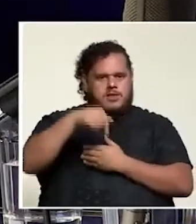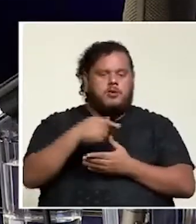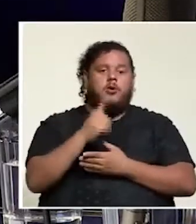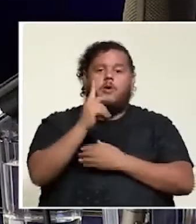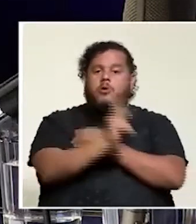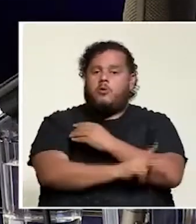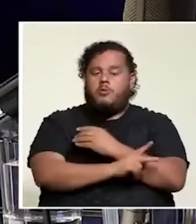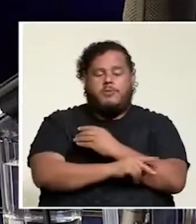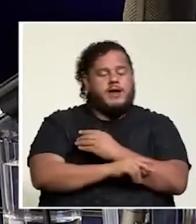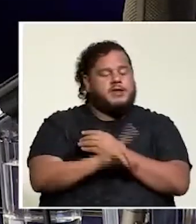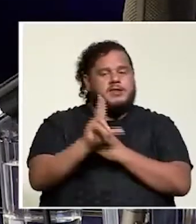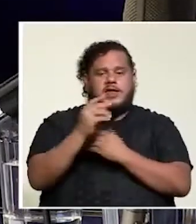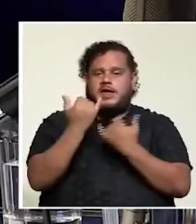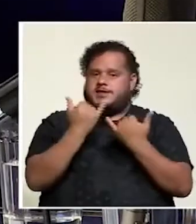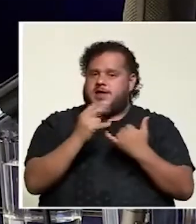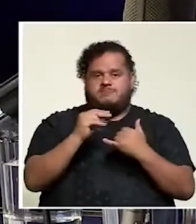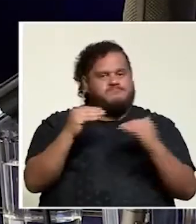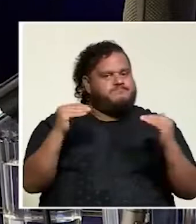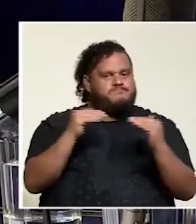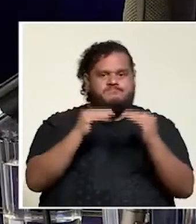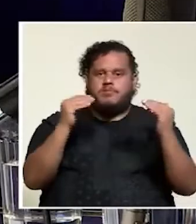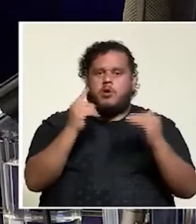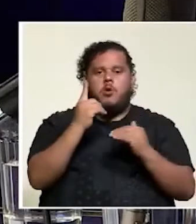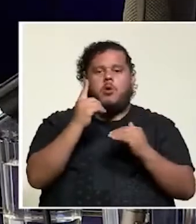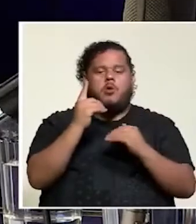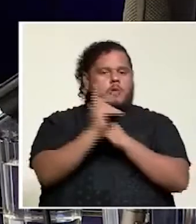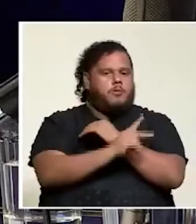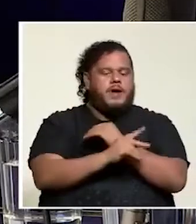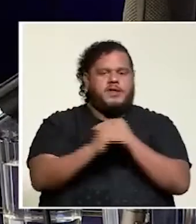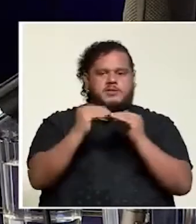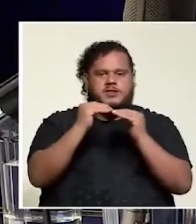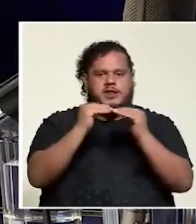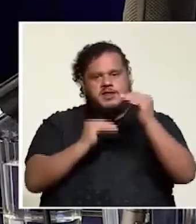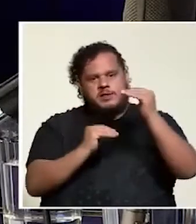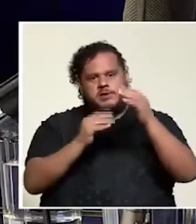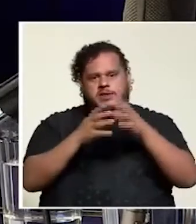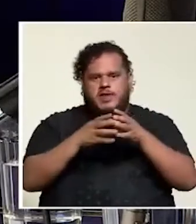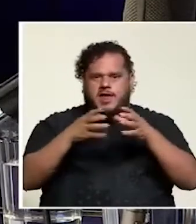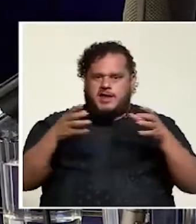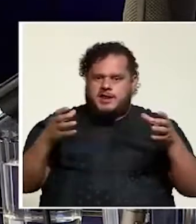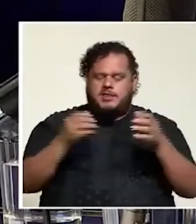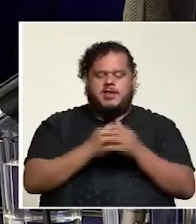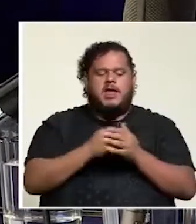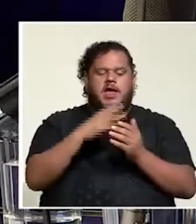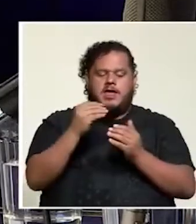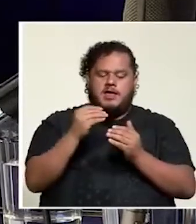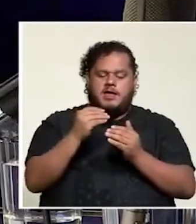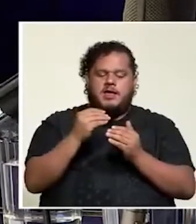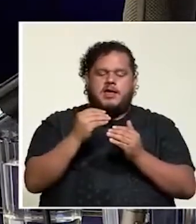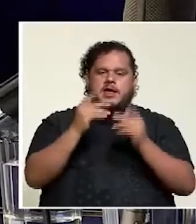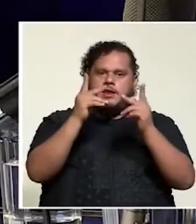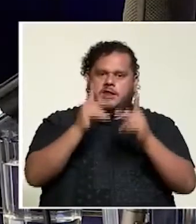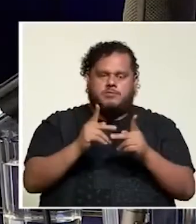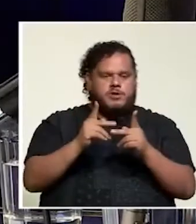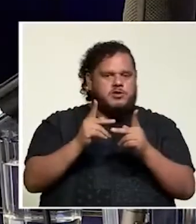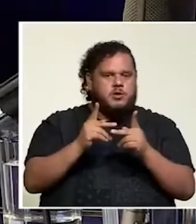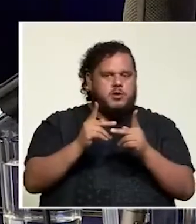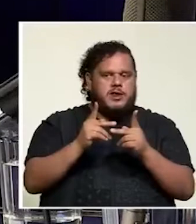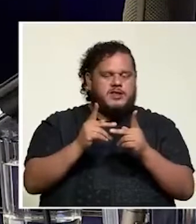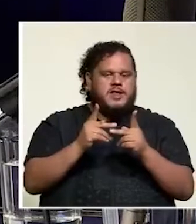dejado de ser equitativo, un país donde la desigualdad crece y las personas se encuentran en